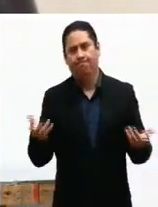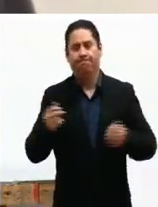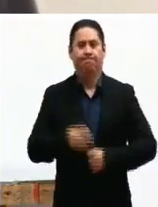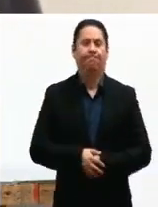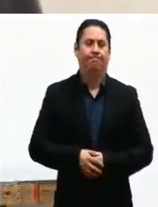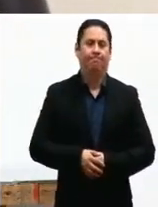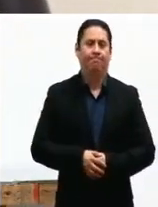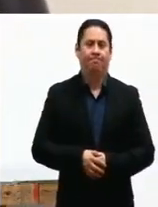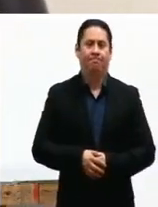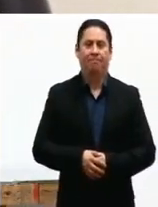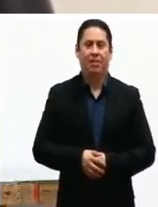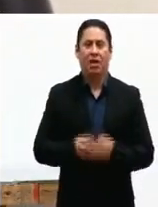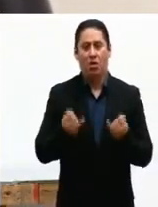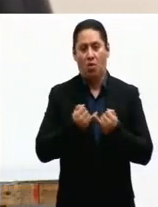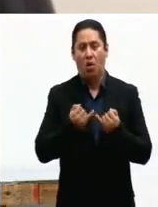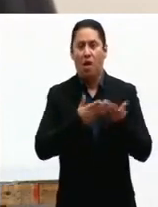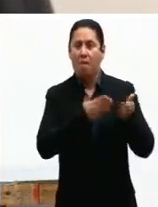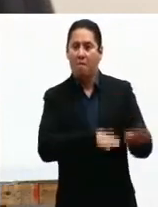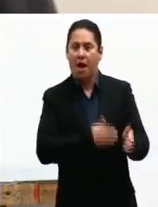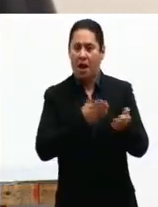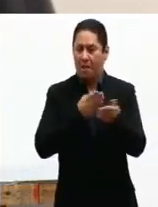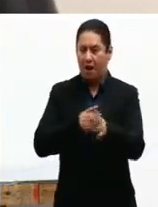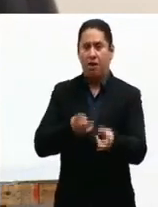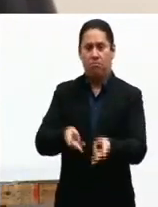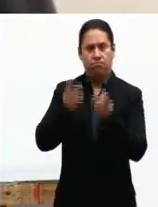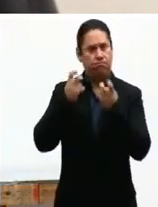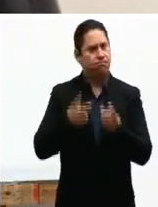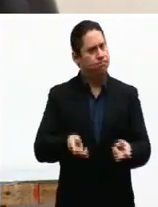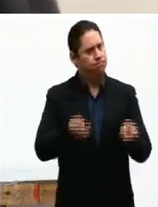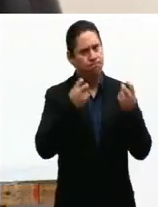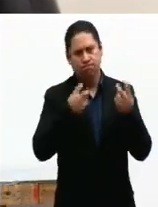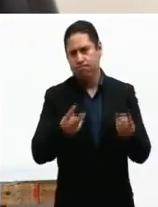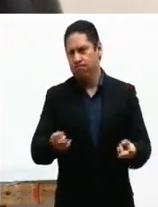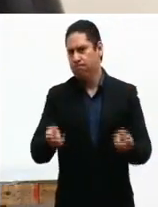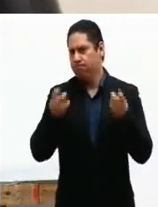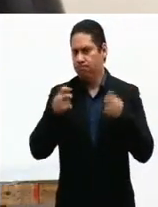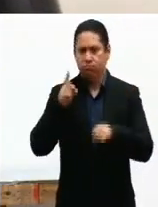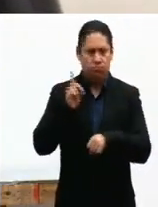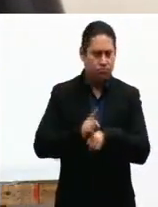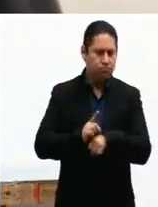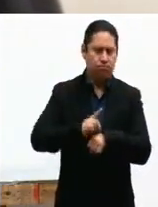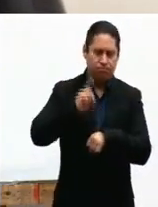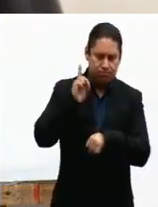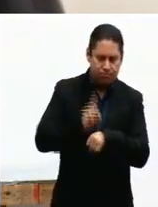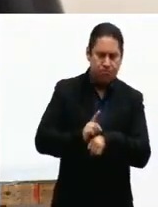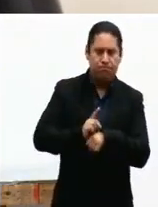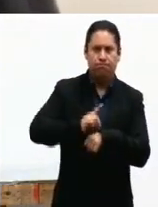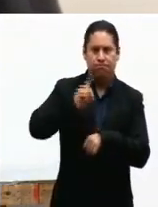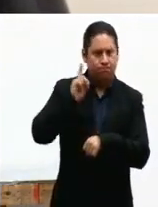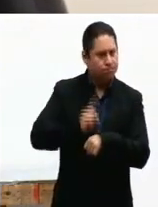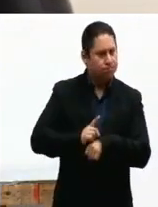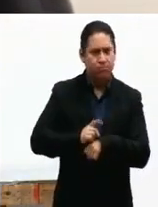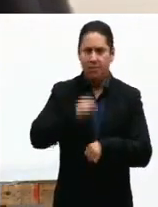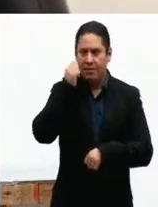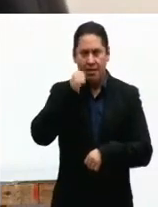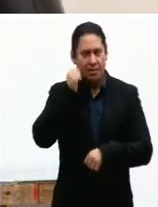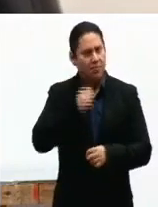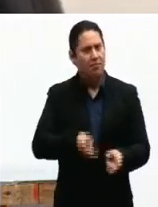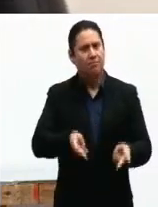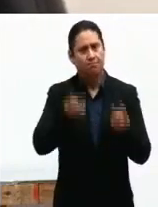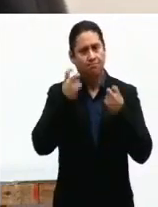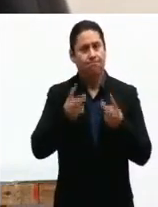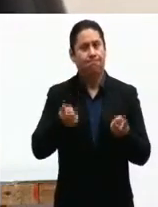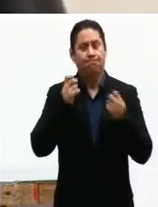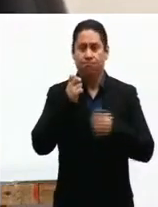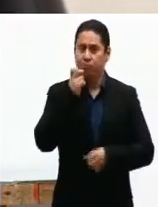de los cuentavientes, porque el asalto a cuentavientes en Tuxtla Gutiérrez es el pan nuestro de cada día. Cada día hay asaltos. Es por